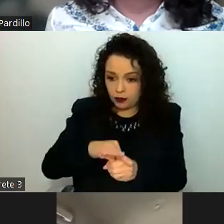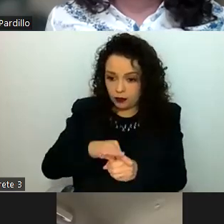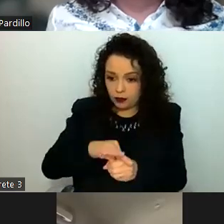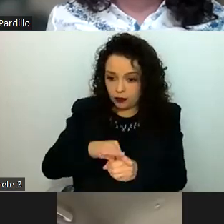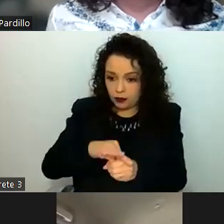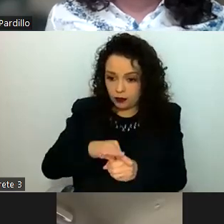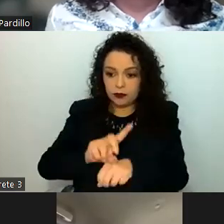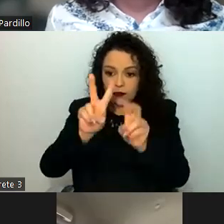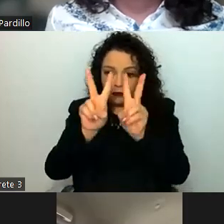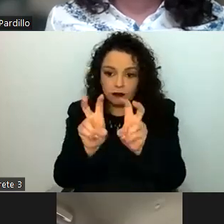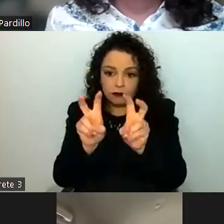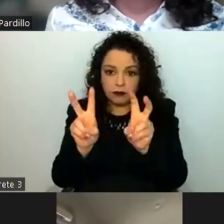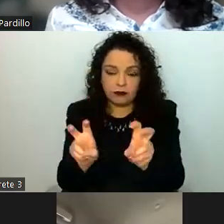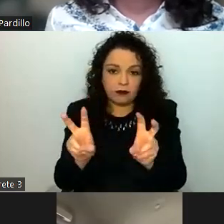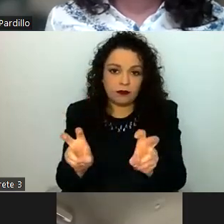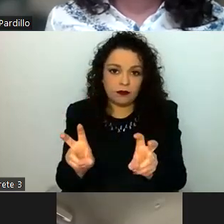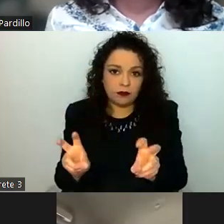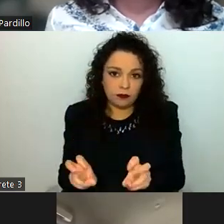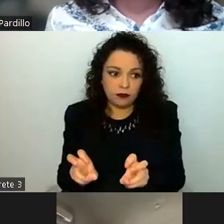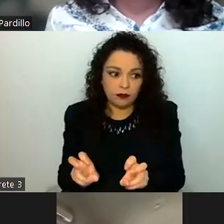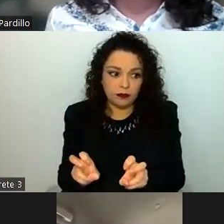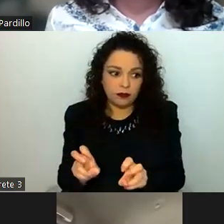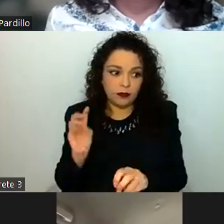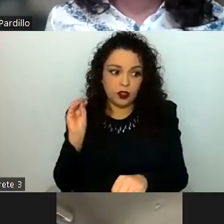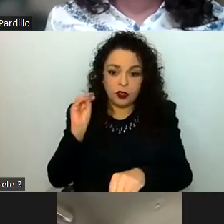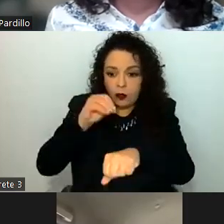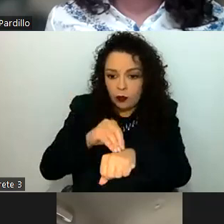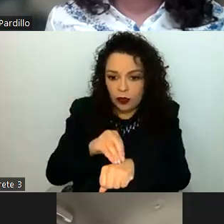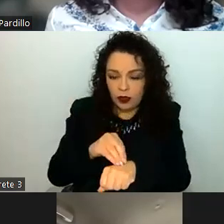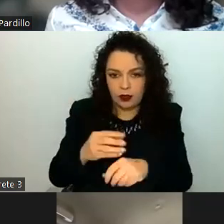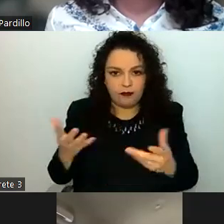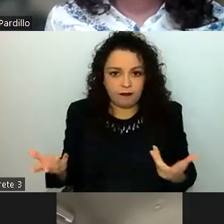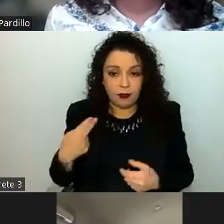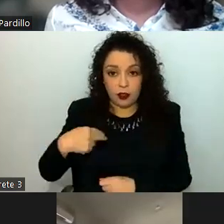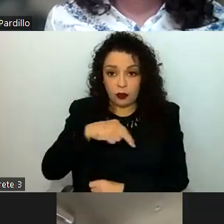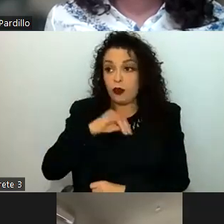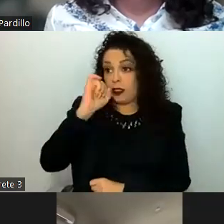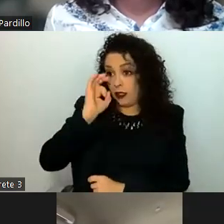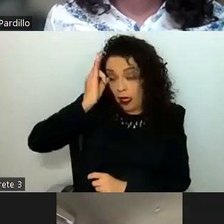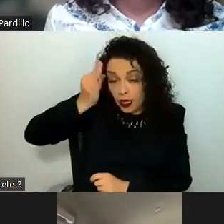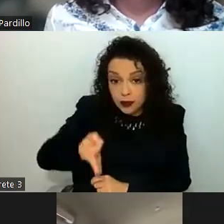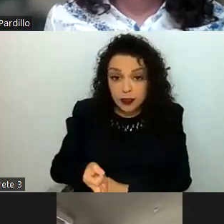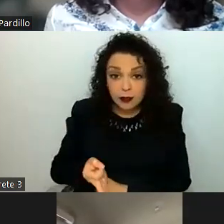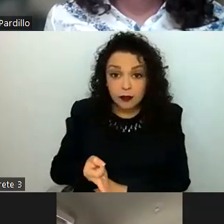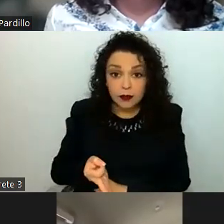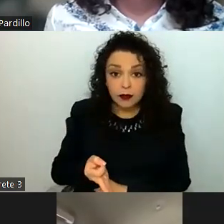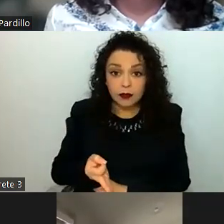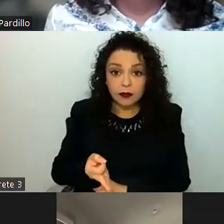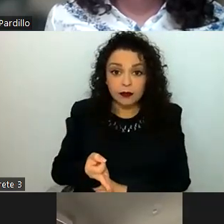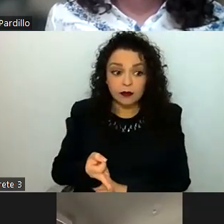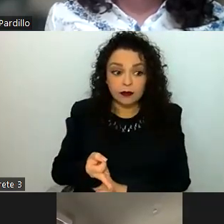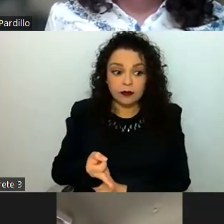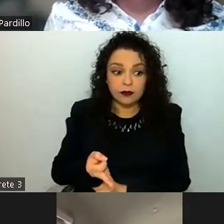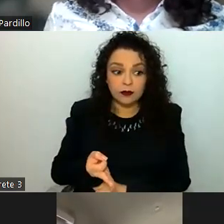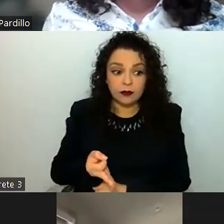votando solamente, o sea, lo mete en el orden del día. Si nosotros votamos a favor el orden del día, estamos votando a